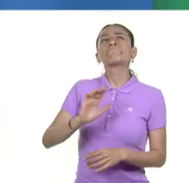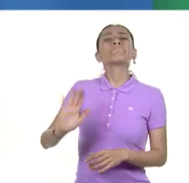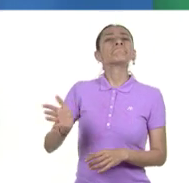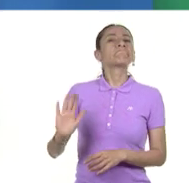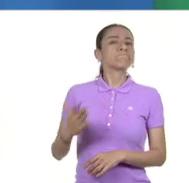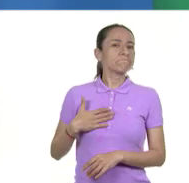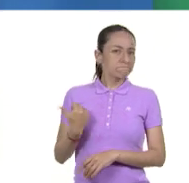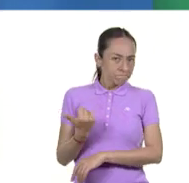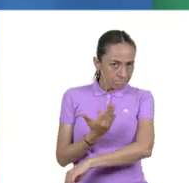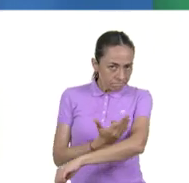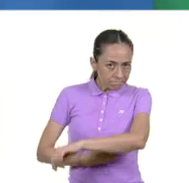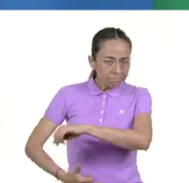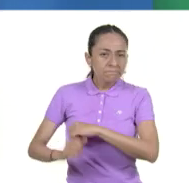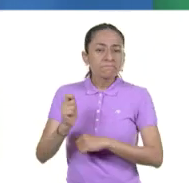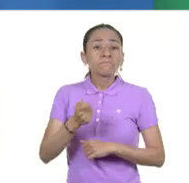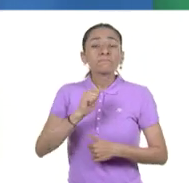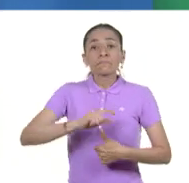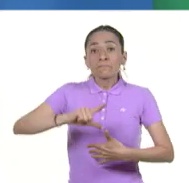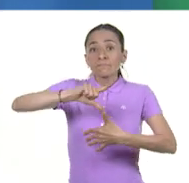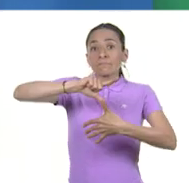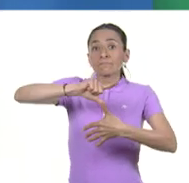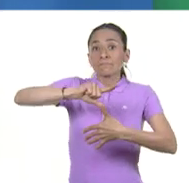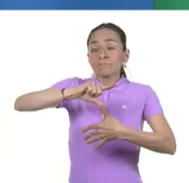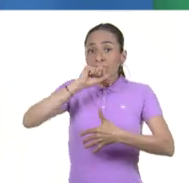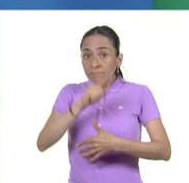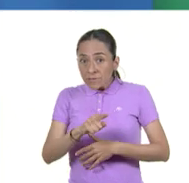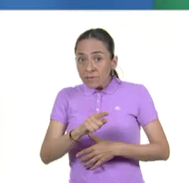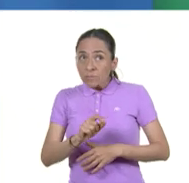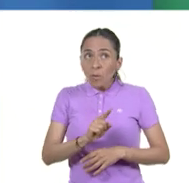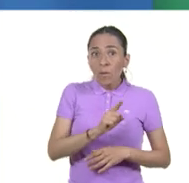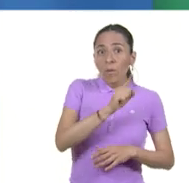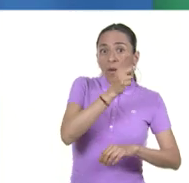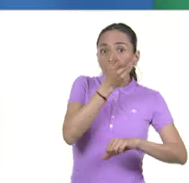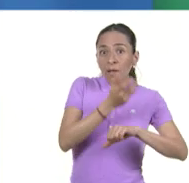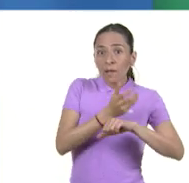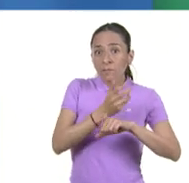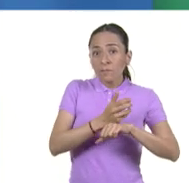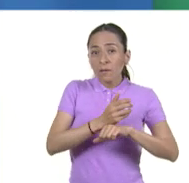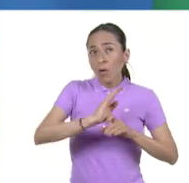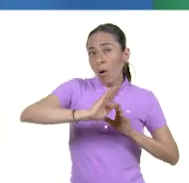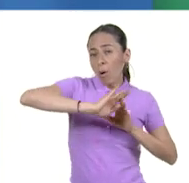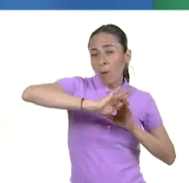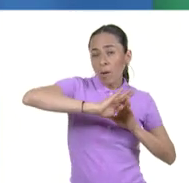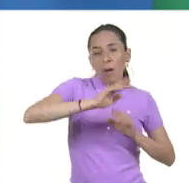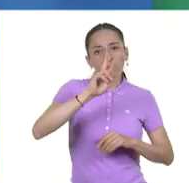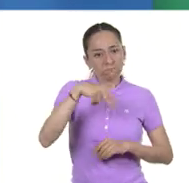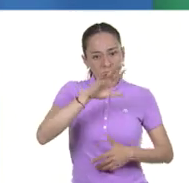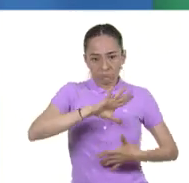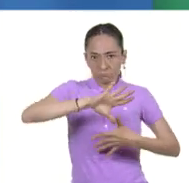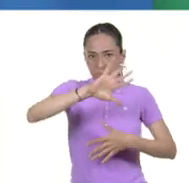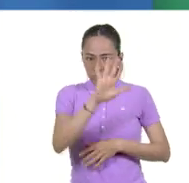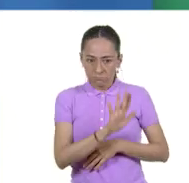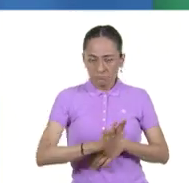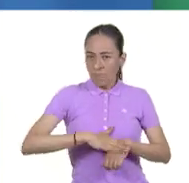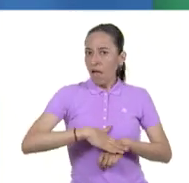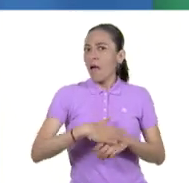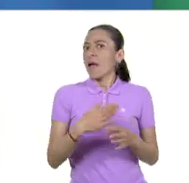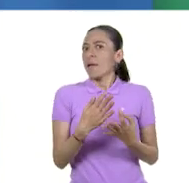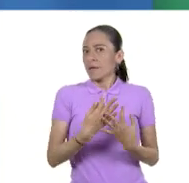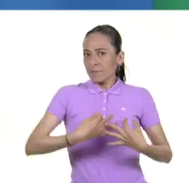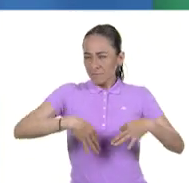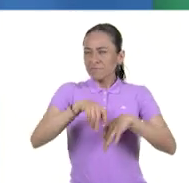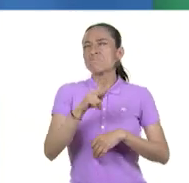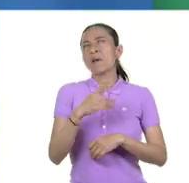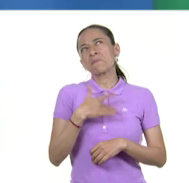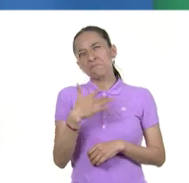la ruta migratoria entre América Latina y los Estados Unidos es la más importante del continente. Pero supongo que la población de